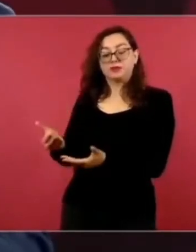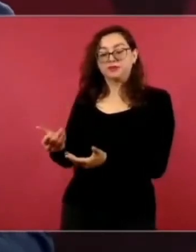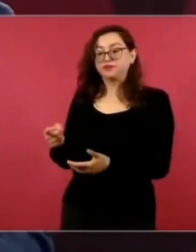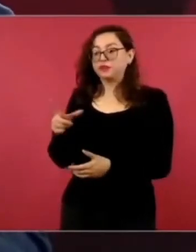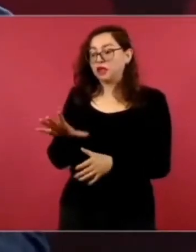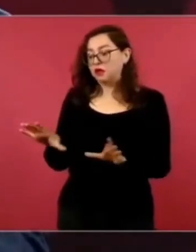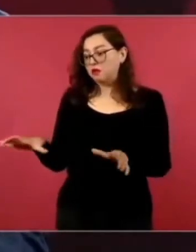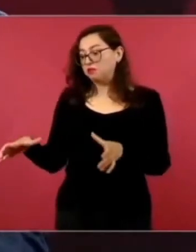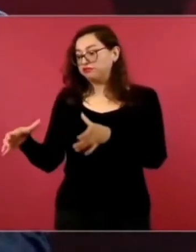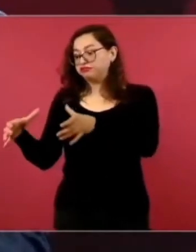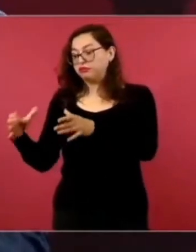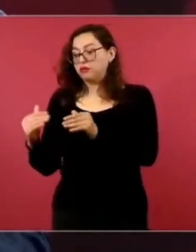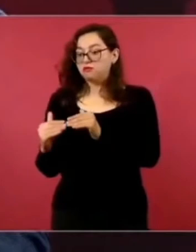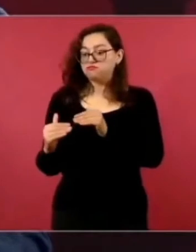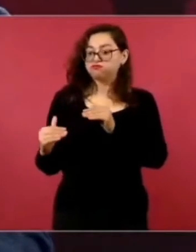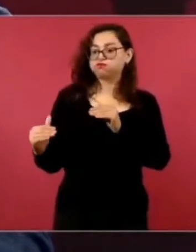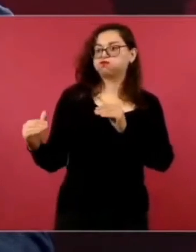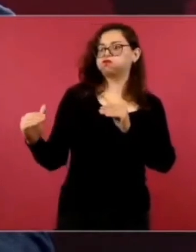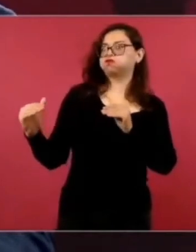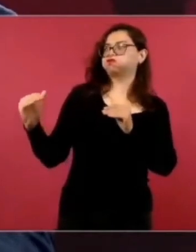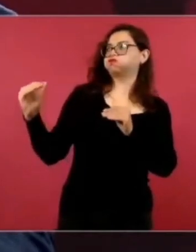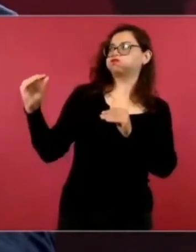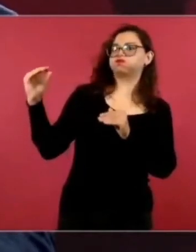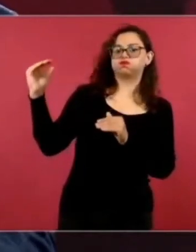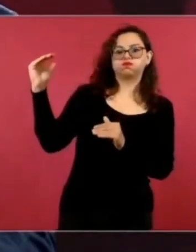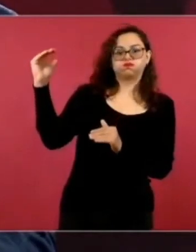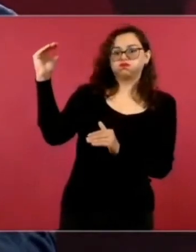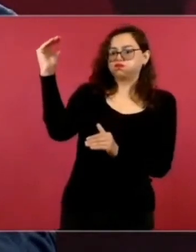allegados al poder, bienes